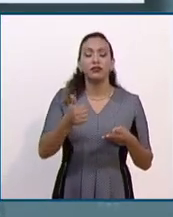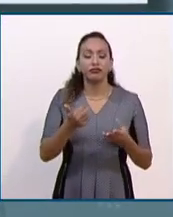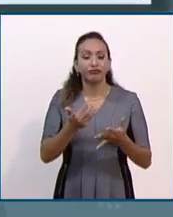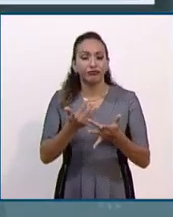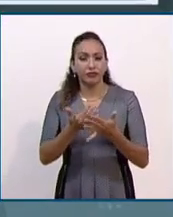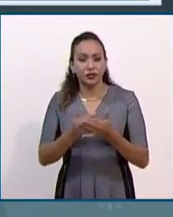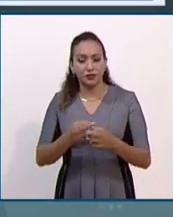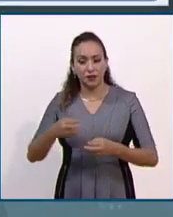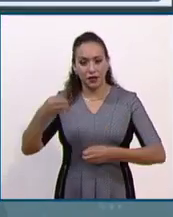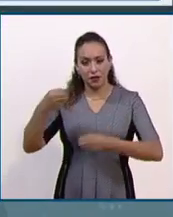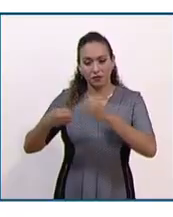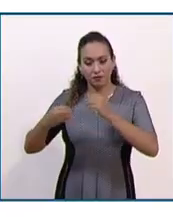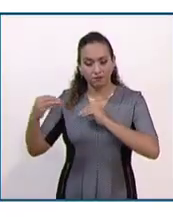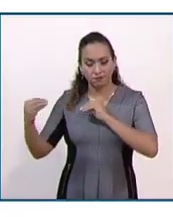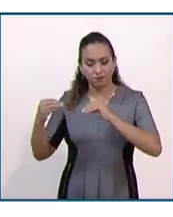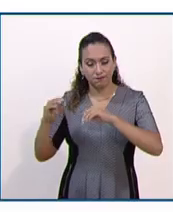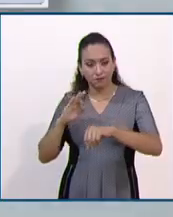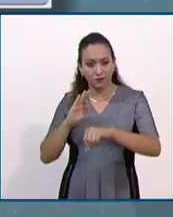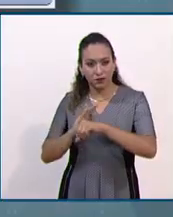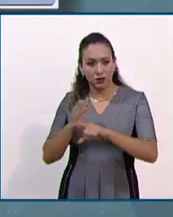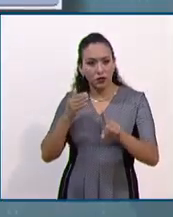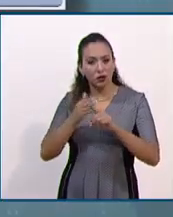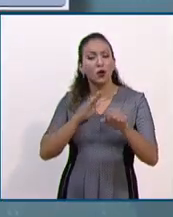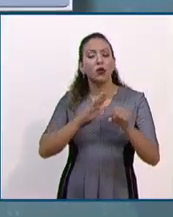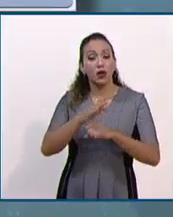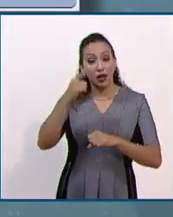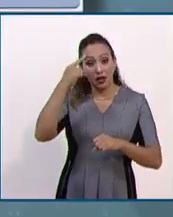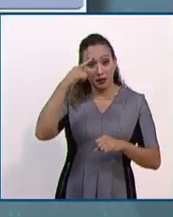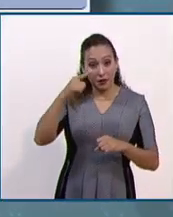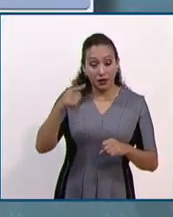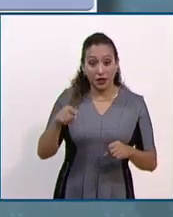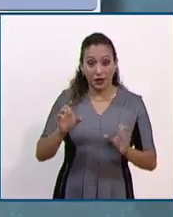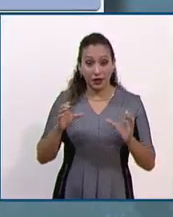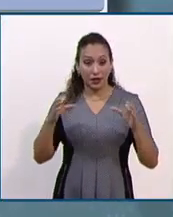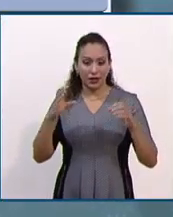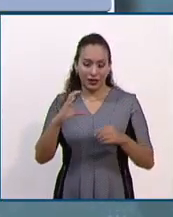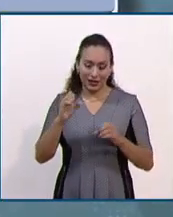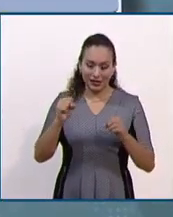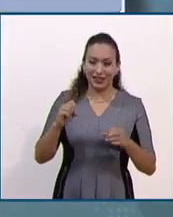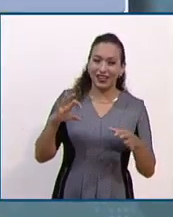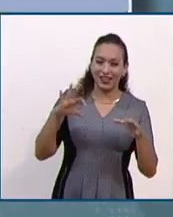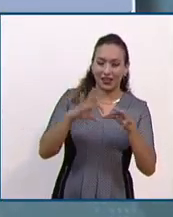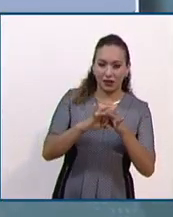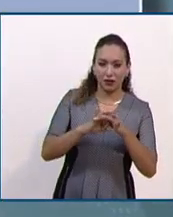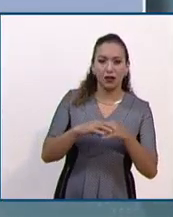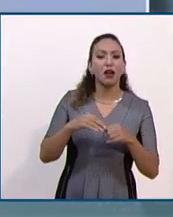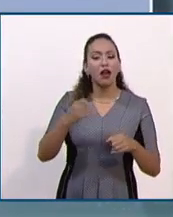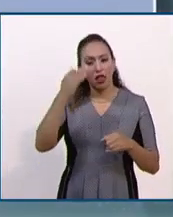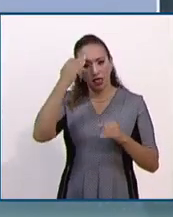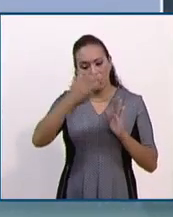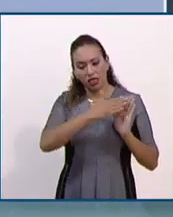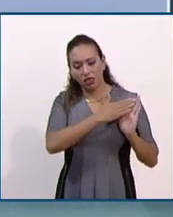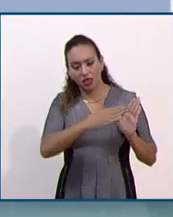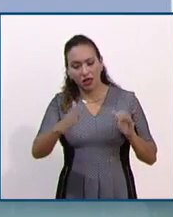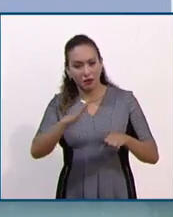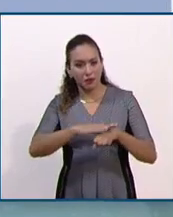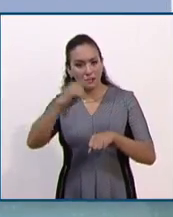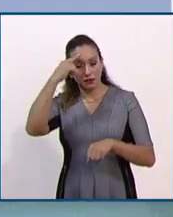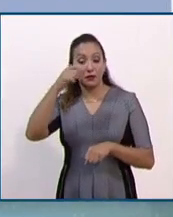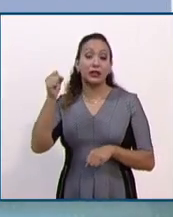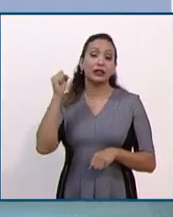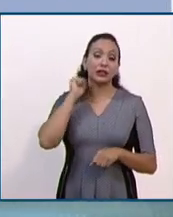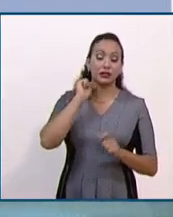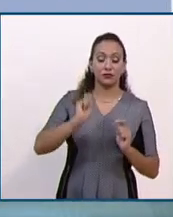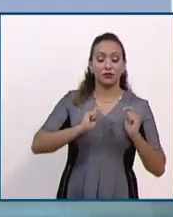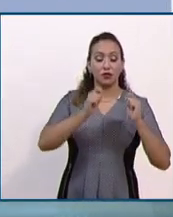en el juicio de amparo, con el fin de que la Comisión Permanente del Congreso de la Unión convoque un periodo extraordinario para que el Senado designe